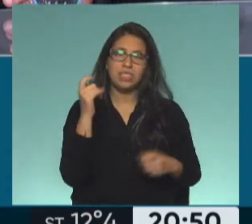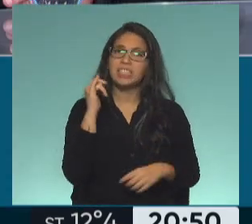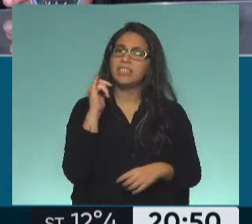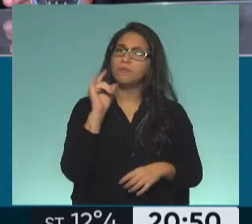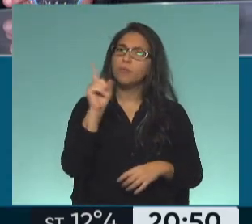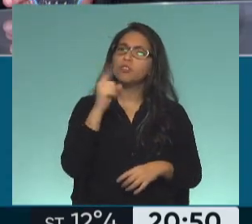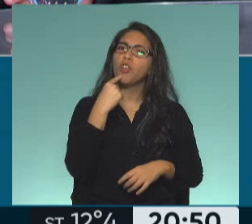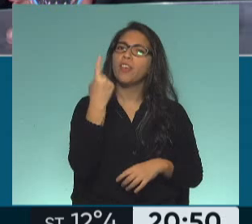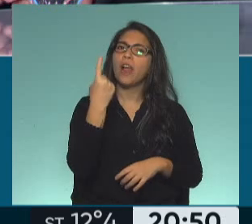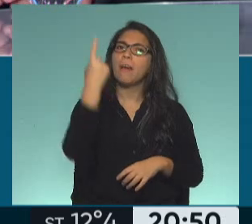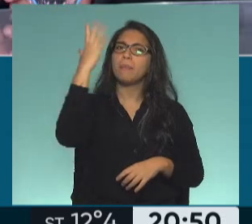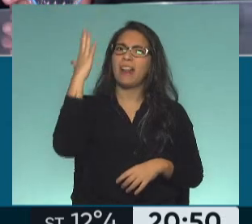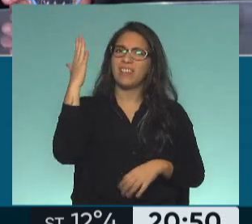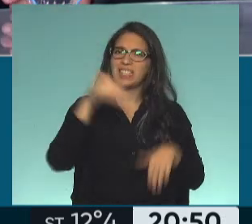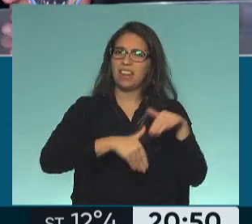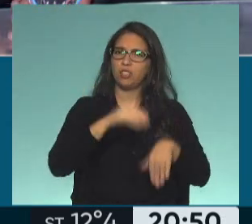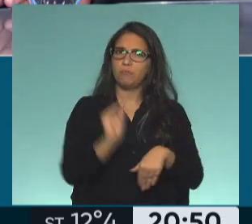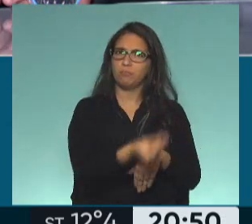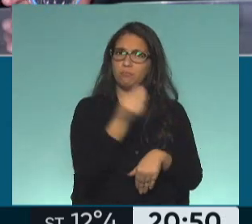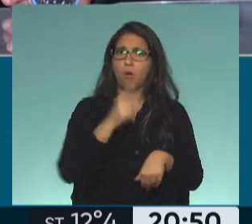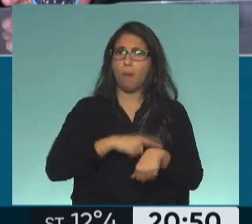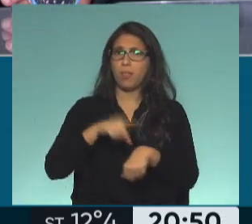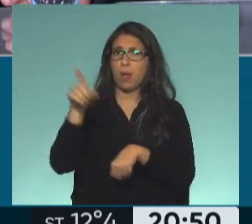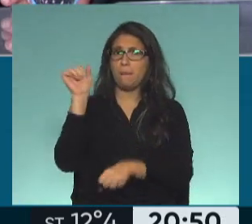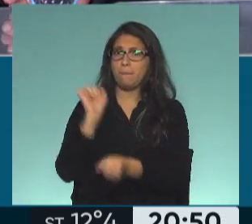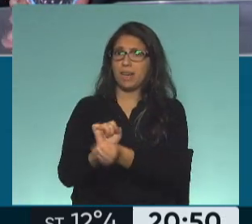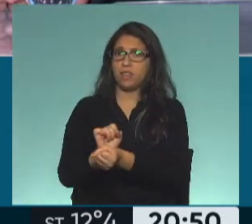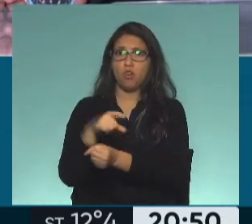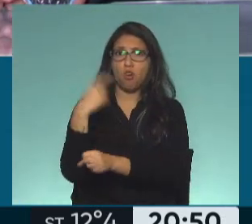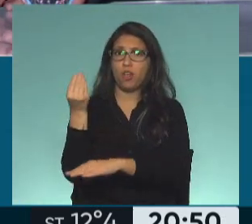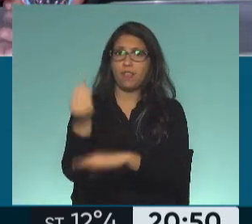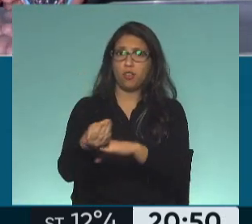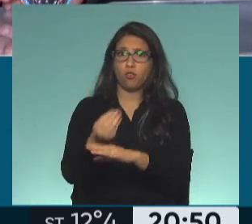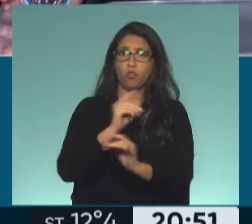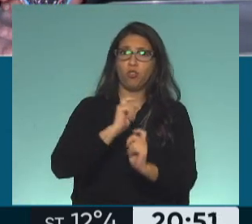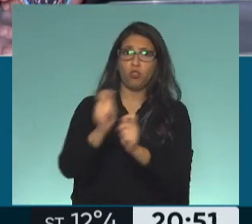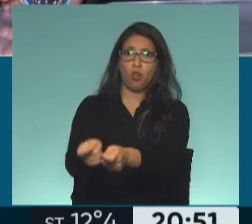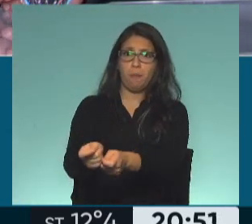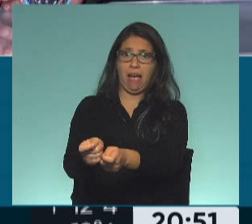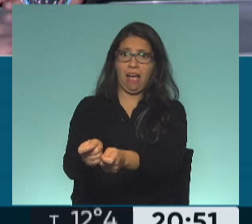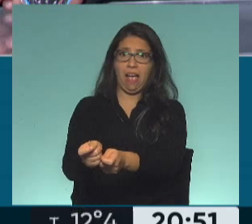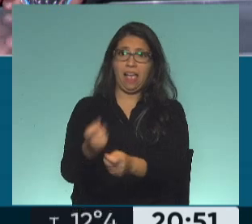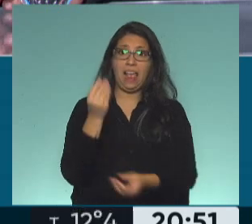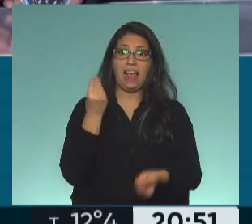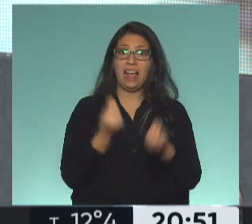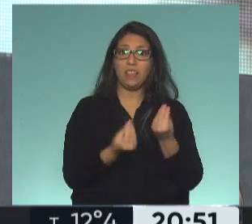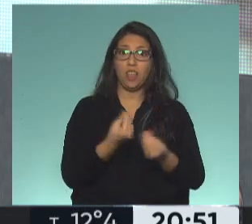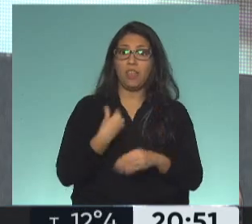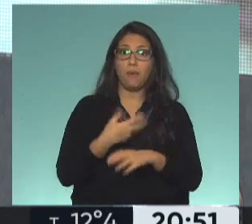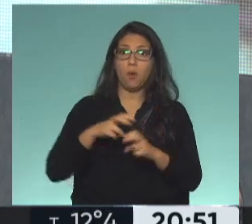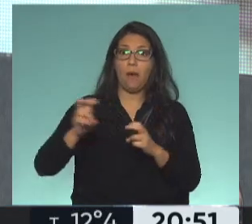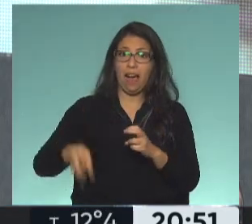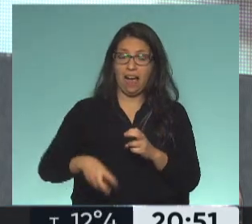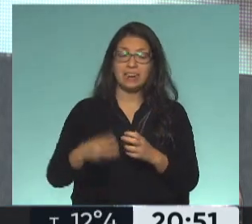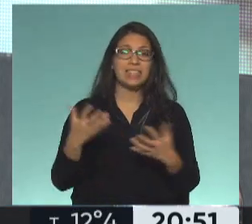digo en la primera elección, en la que ganó, cuando él estaba preso, que fue otro candidato. Él era candidato, tuvo que dejar la candidatura. Claro,